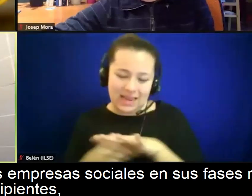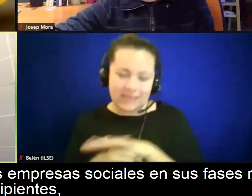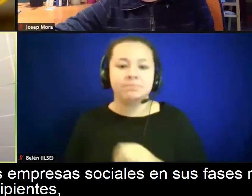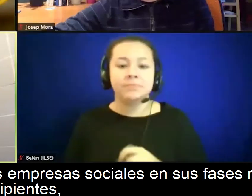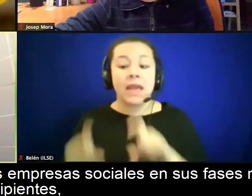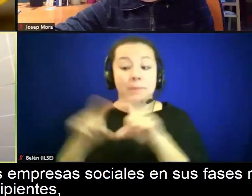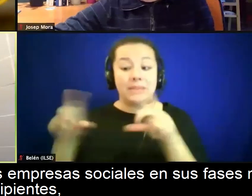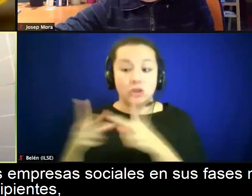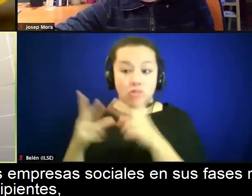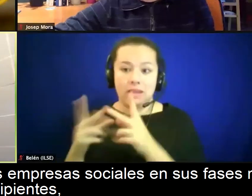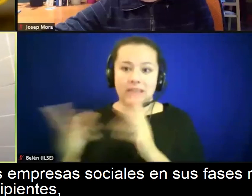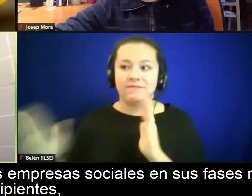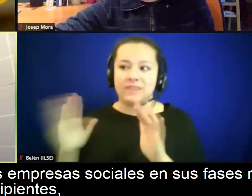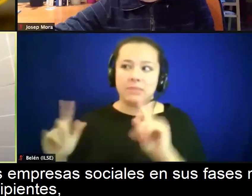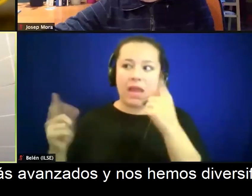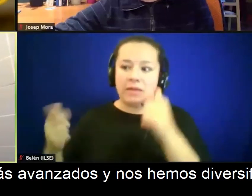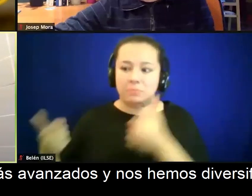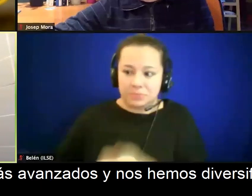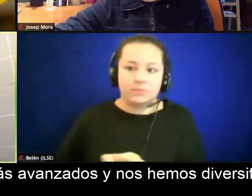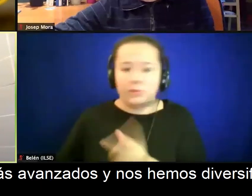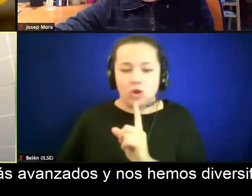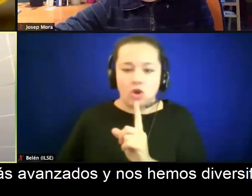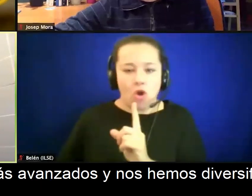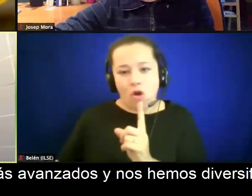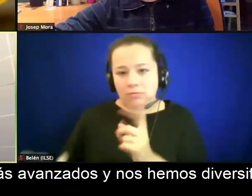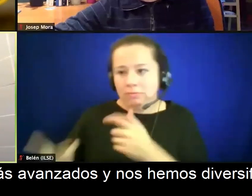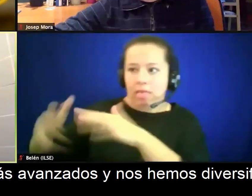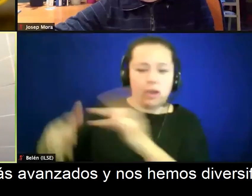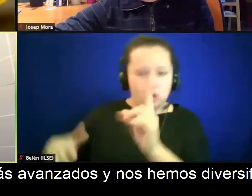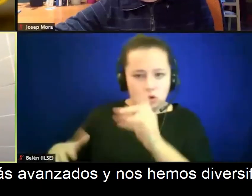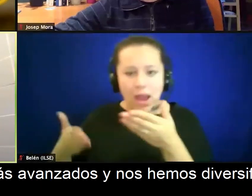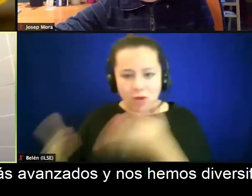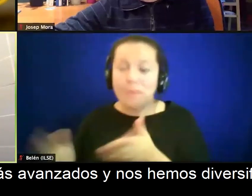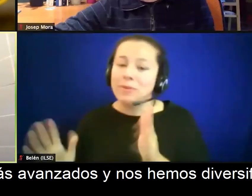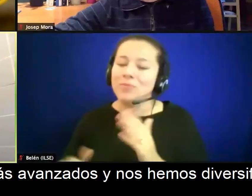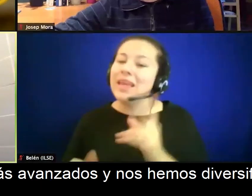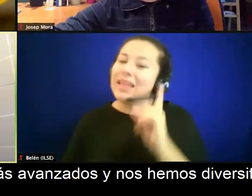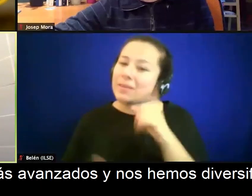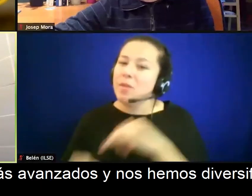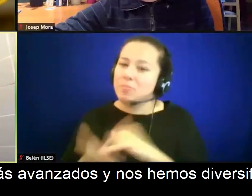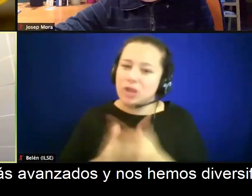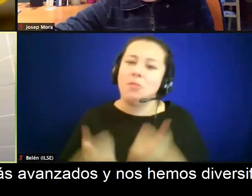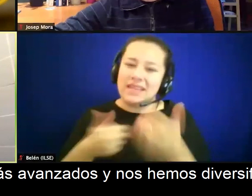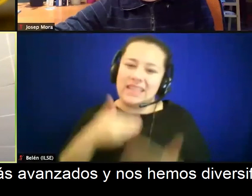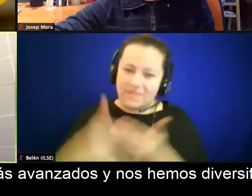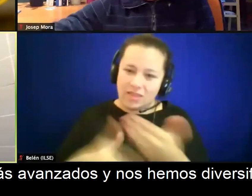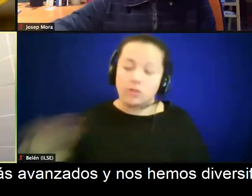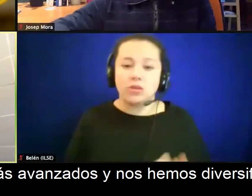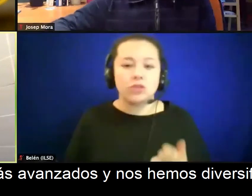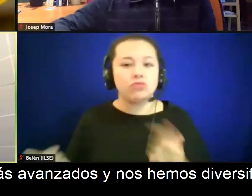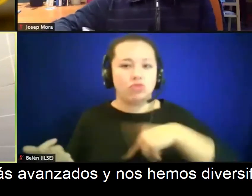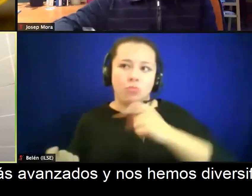fases más incipientes, pero cada vez tenemos proyectos más avanzados y por eso también nosotros nos hemos ido